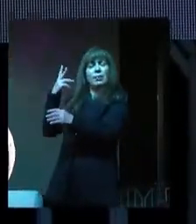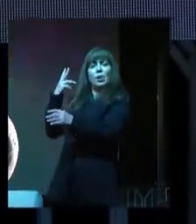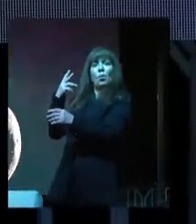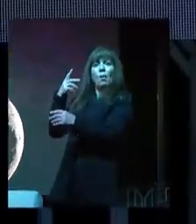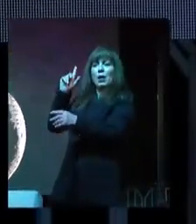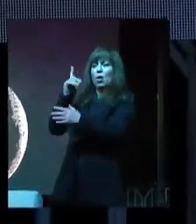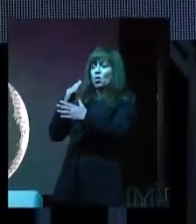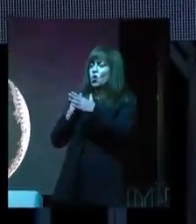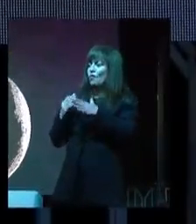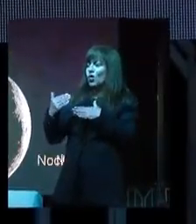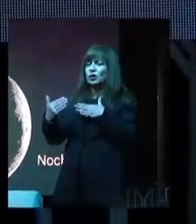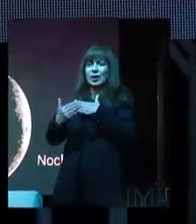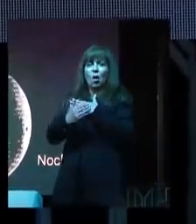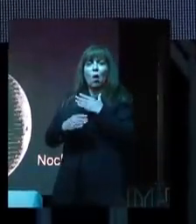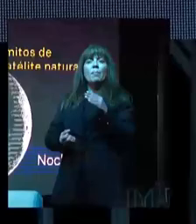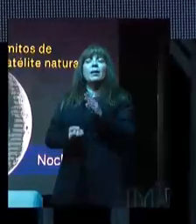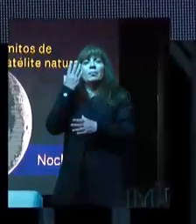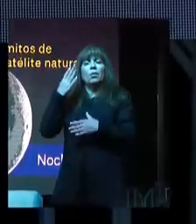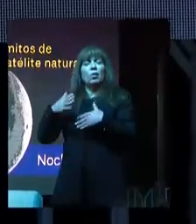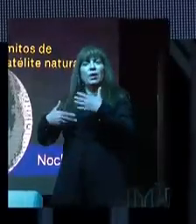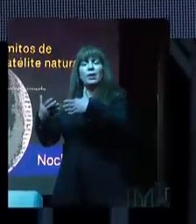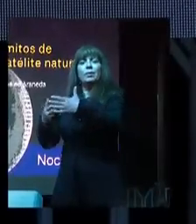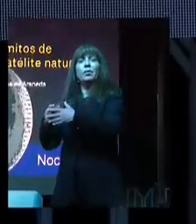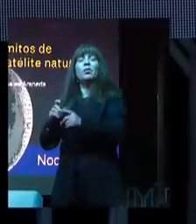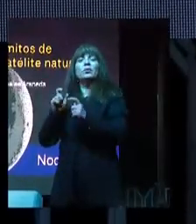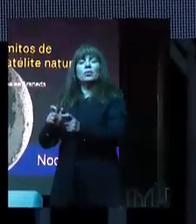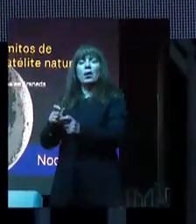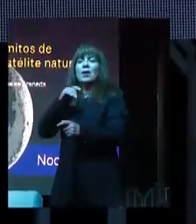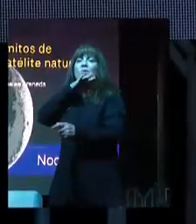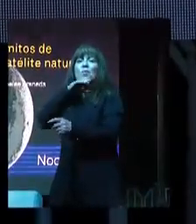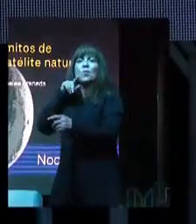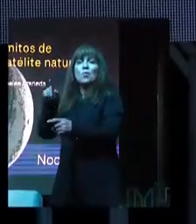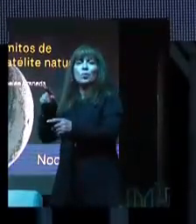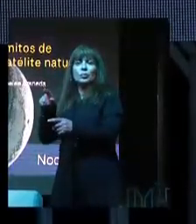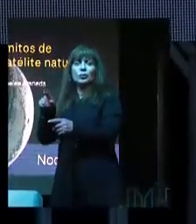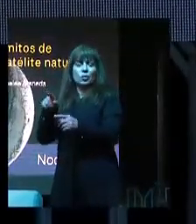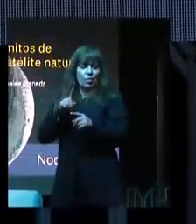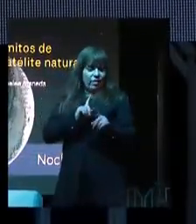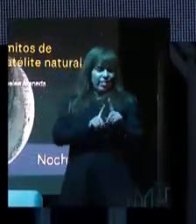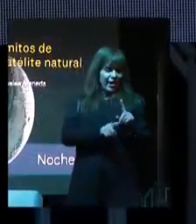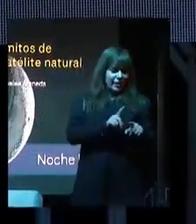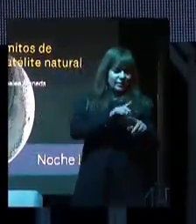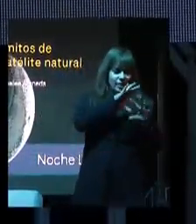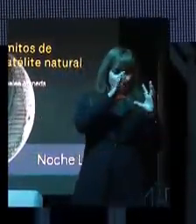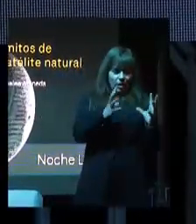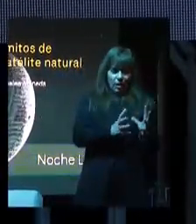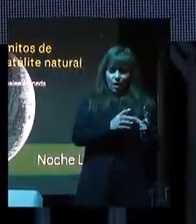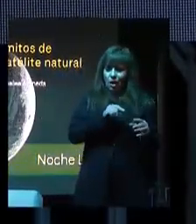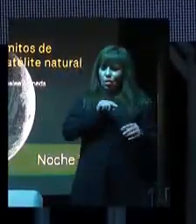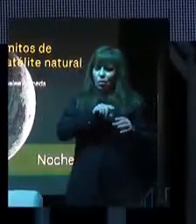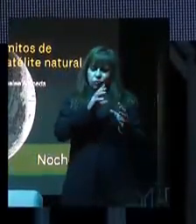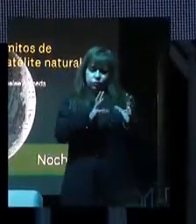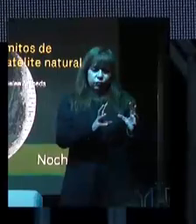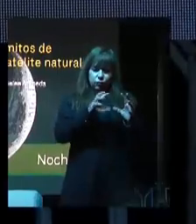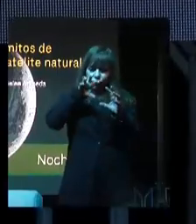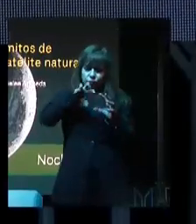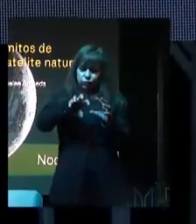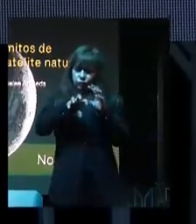telescopio robótico que uno a lo mejor lo puede controlar incluso desde la Tierra o desde la estación